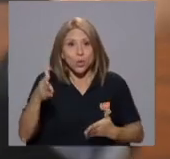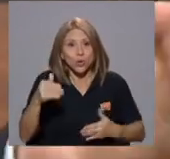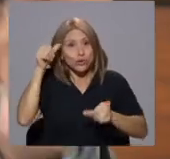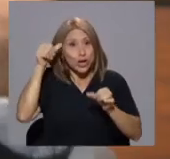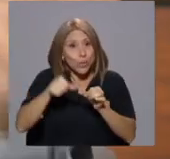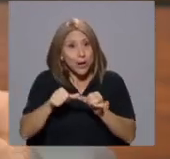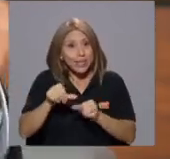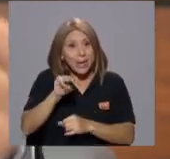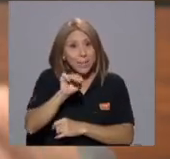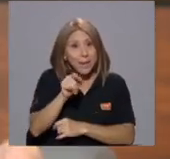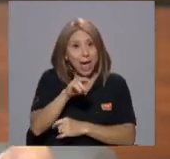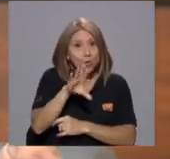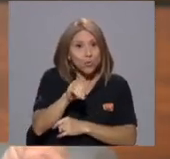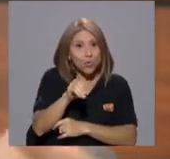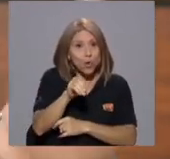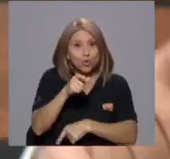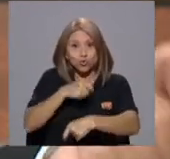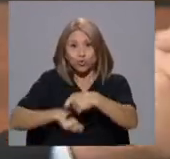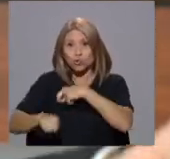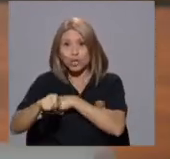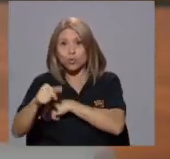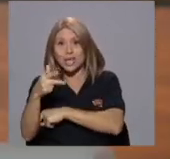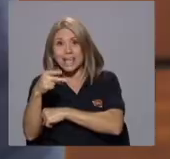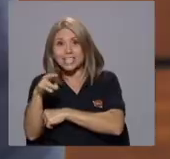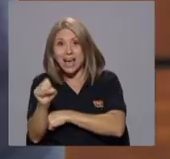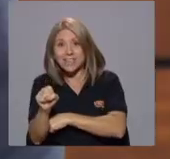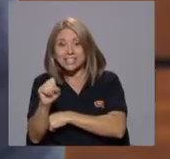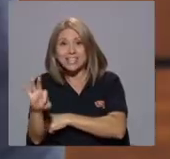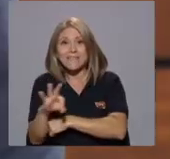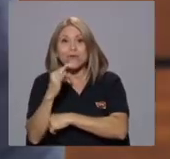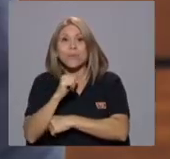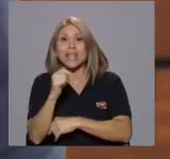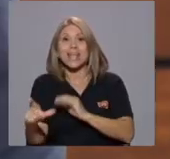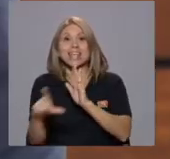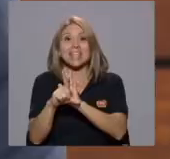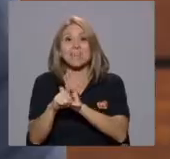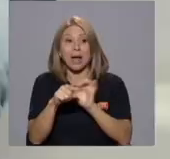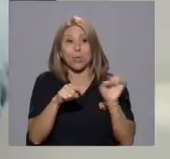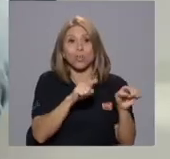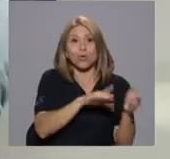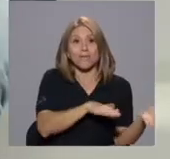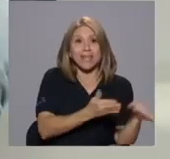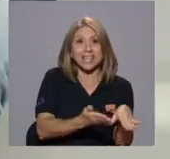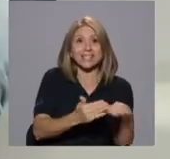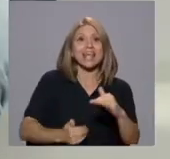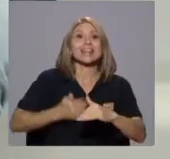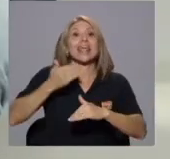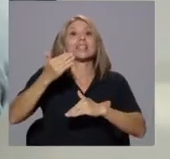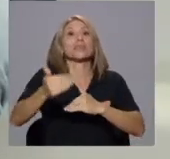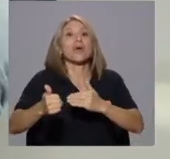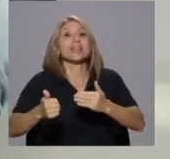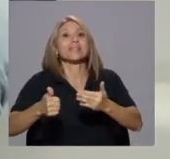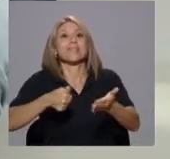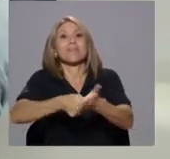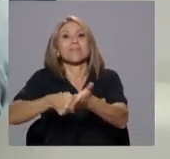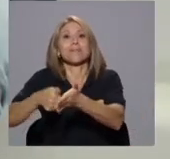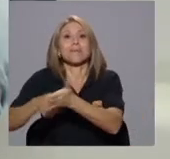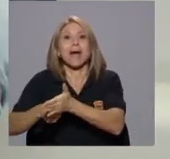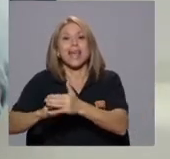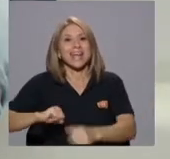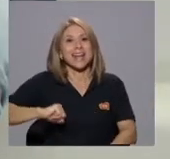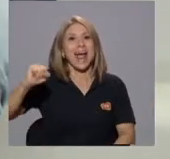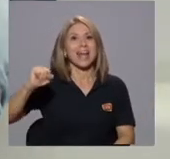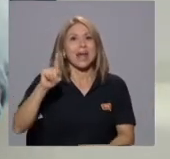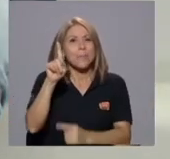Maduro sustituye ilegítimamente a Chávez cuando este fallece, después se convoca elecciones, se gana por un punto, un